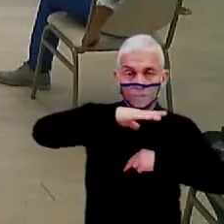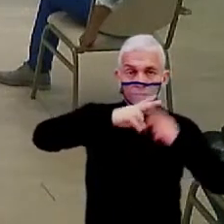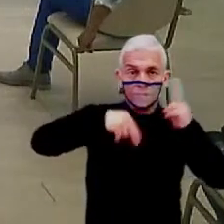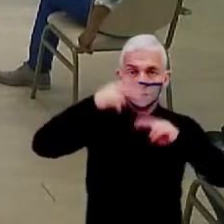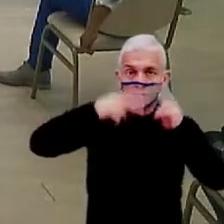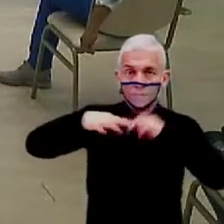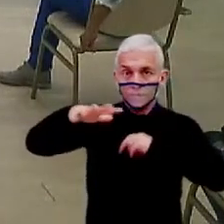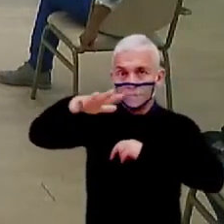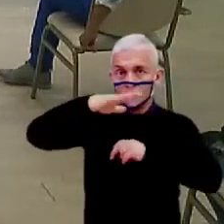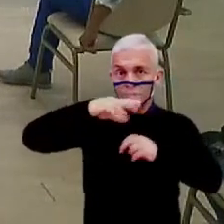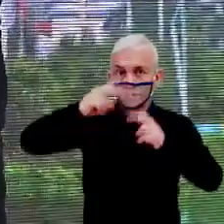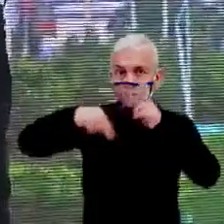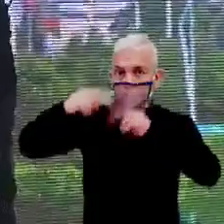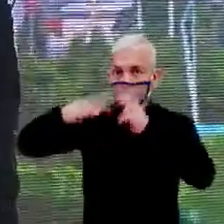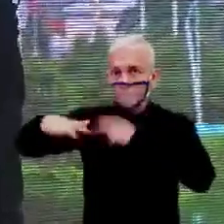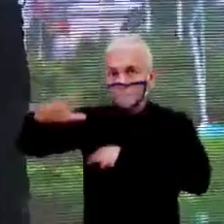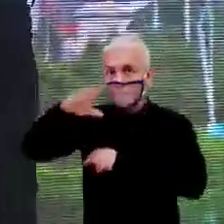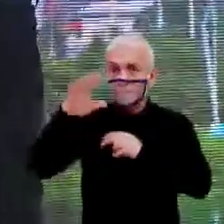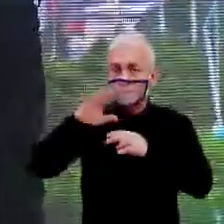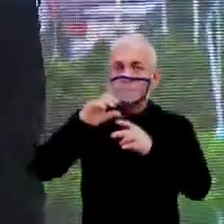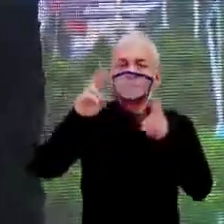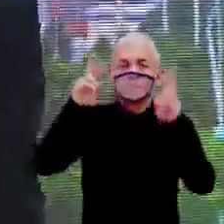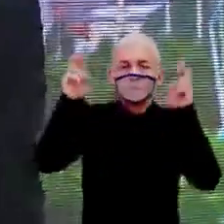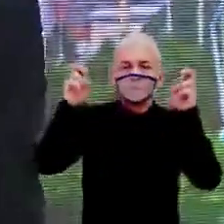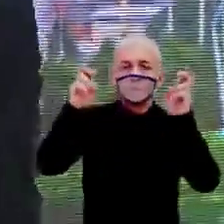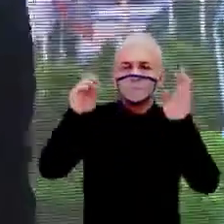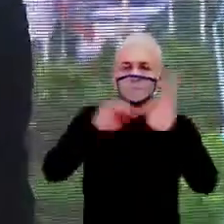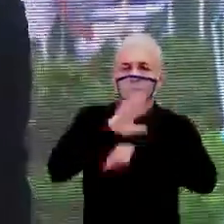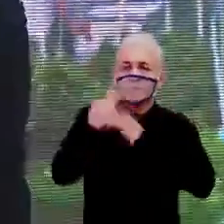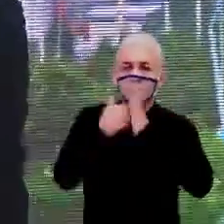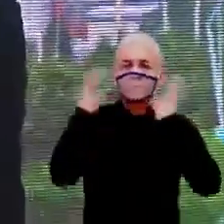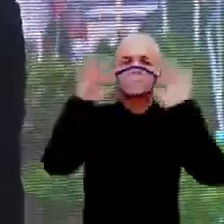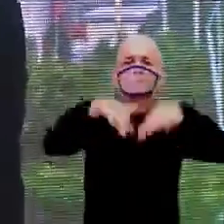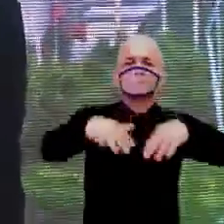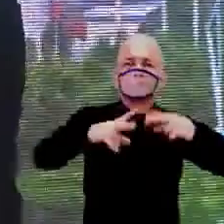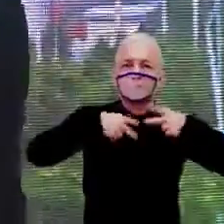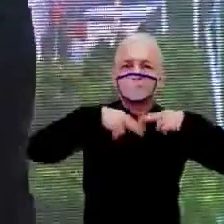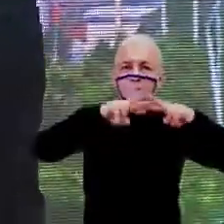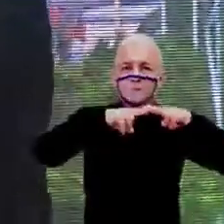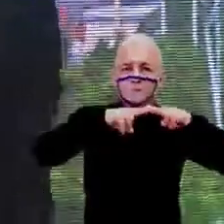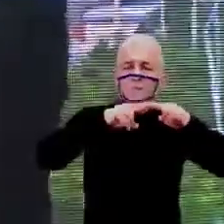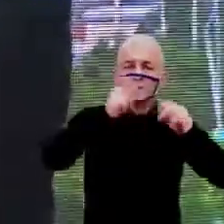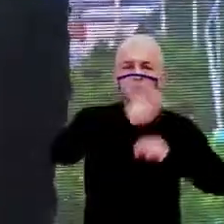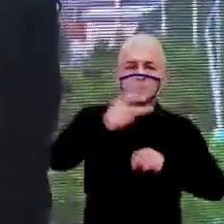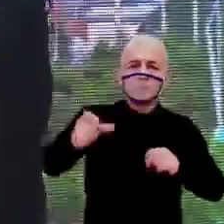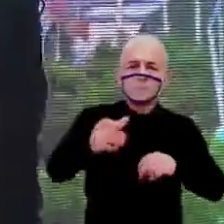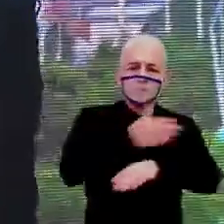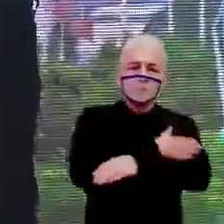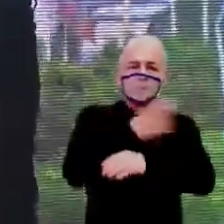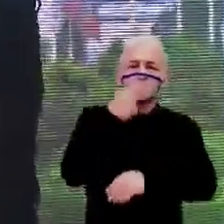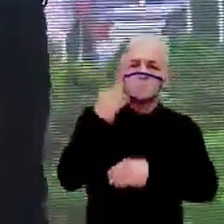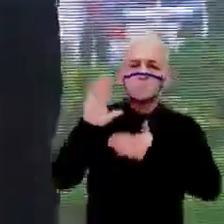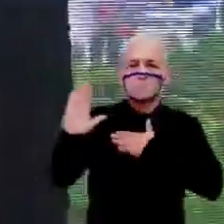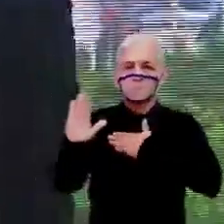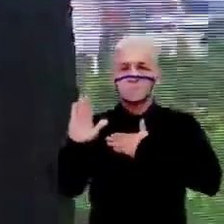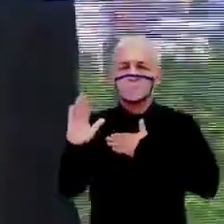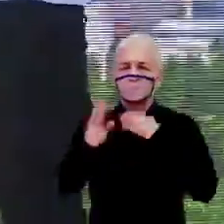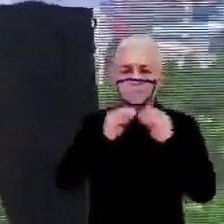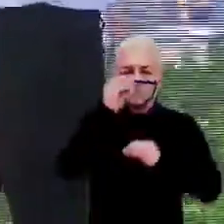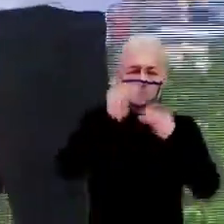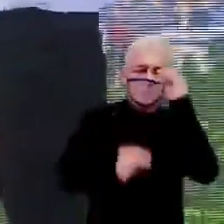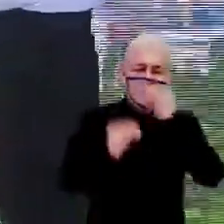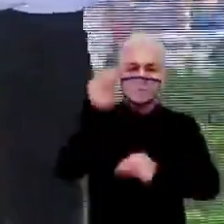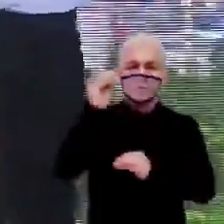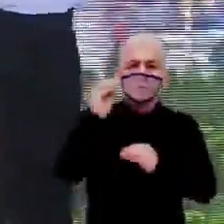un bello programa de Todos al Parque, el cual involucra desde antes a la ciudadanía. Y co-construimos el